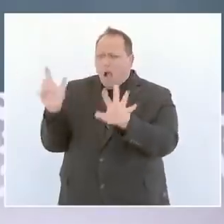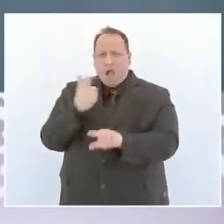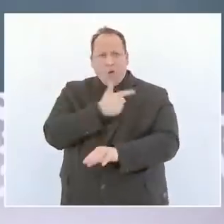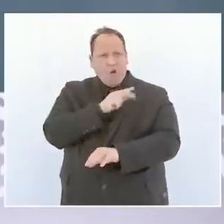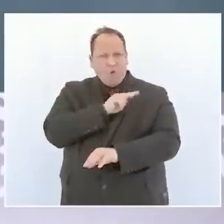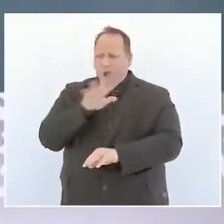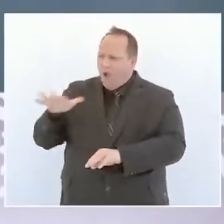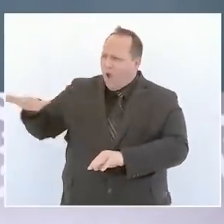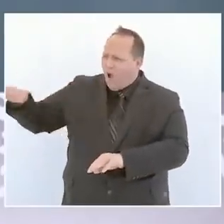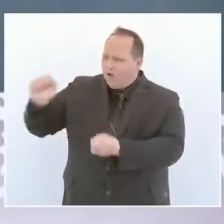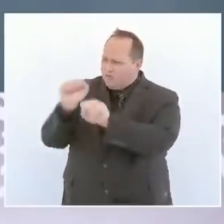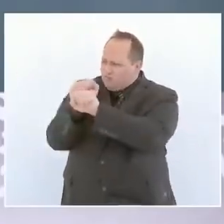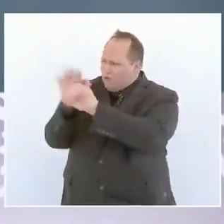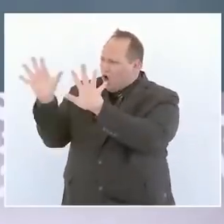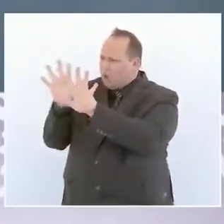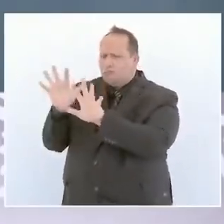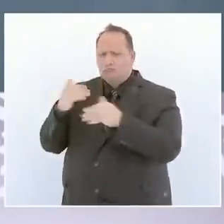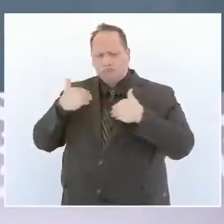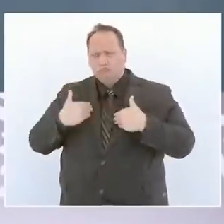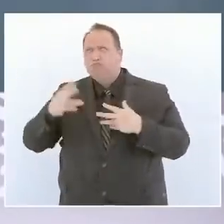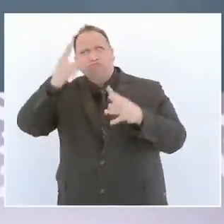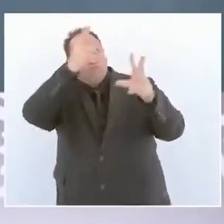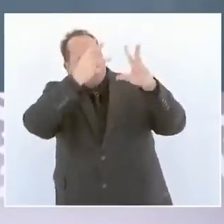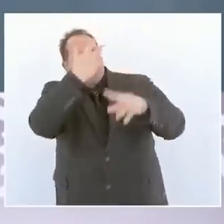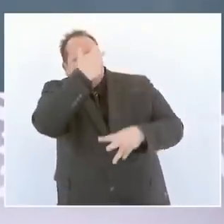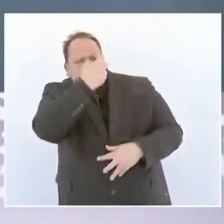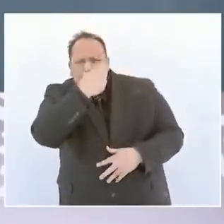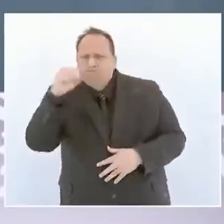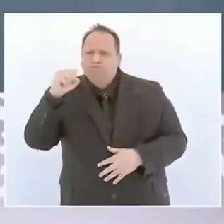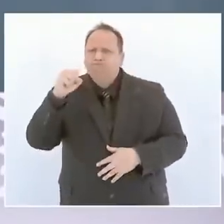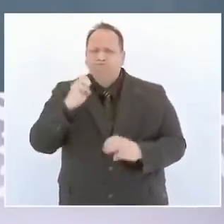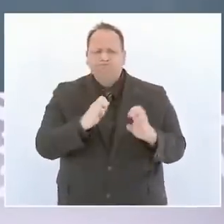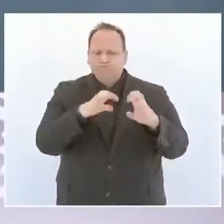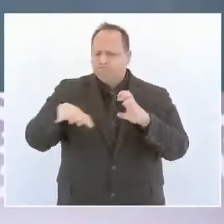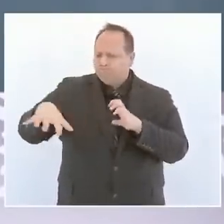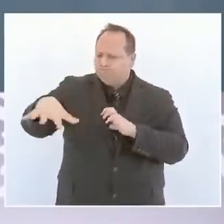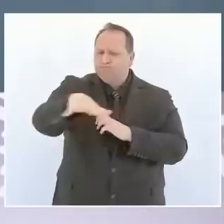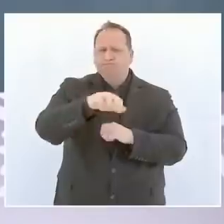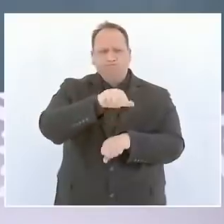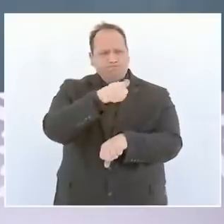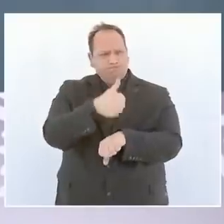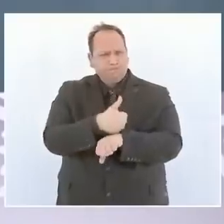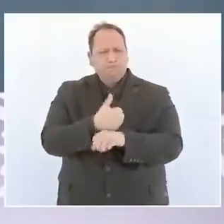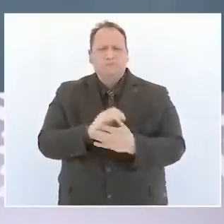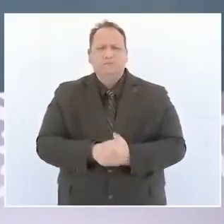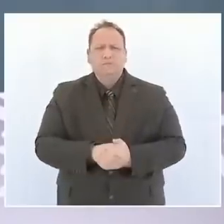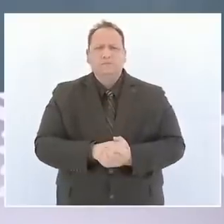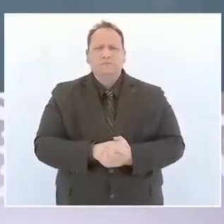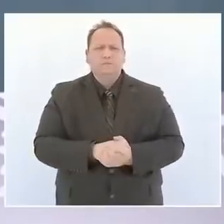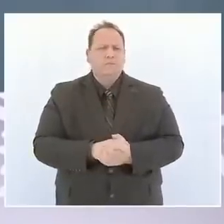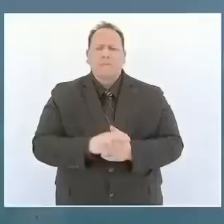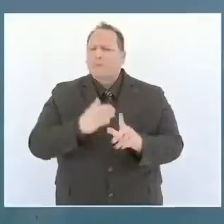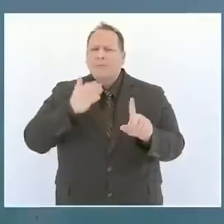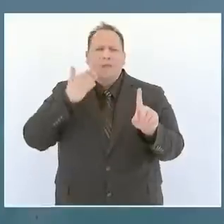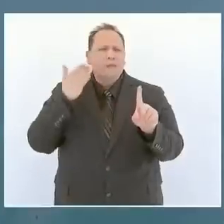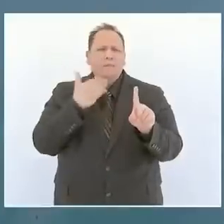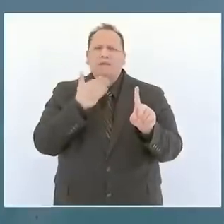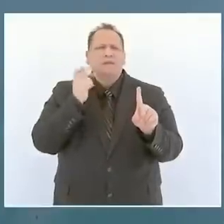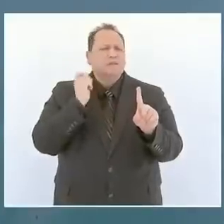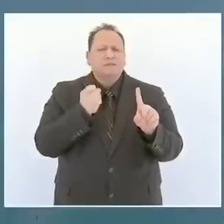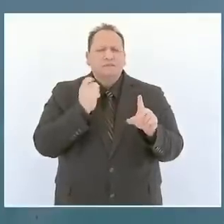Nacional, bien formados, capacitados con estas instalaciones. Y el propósito